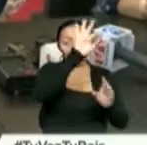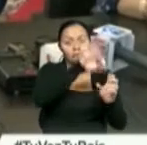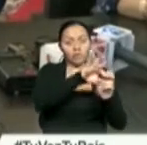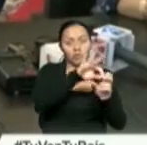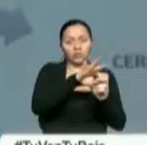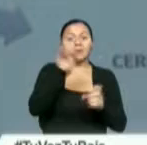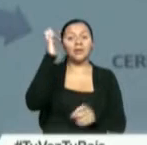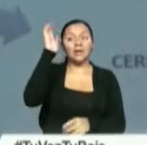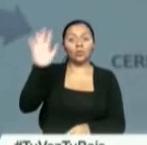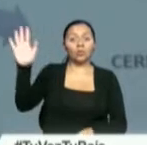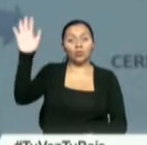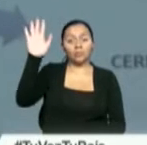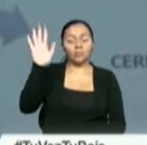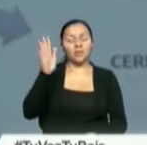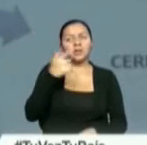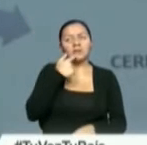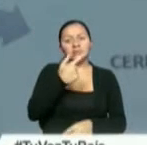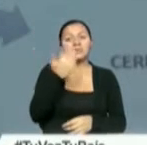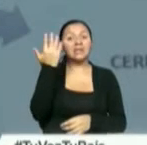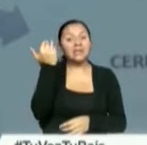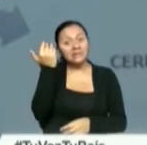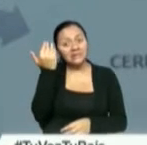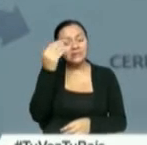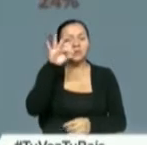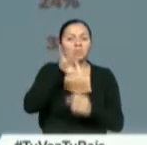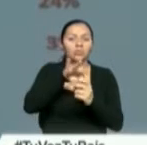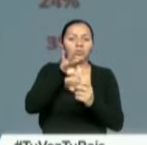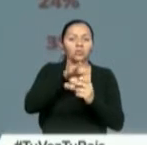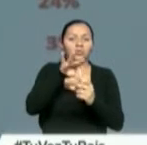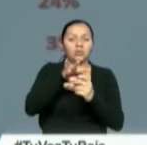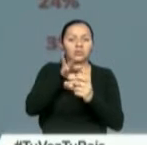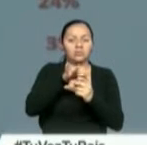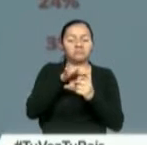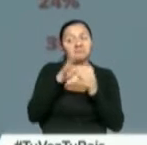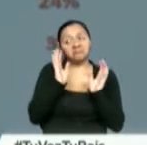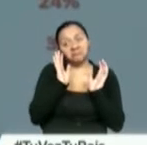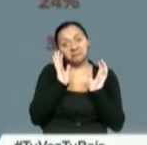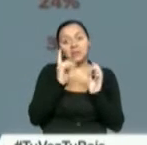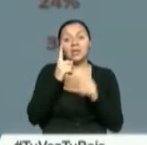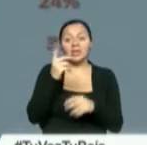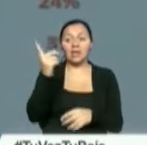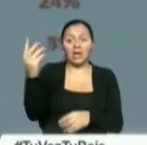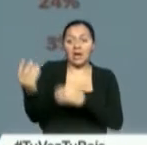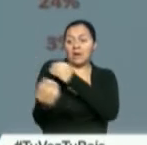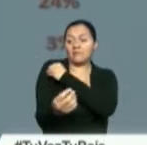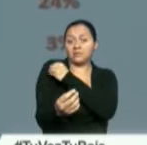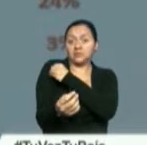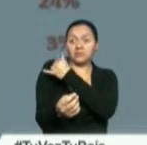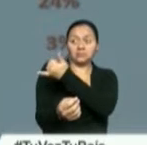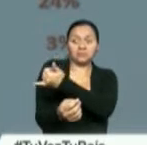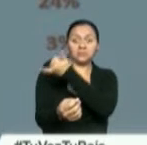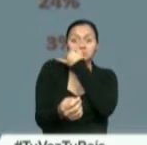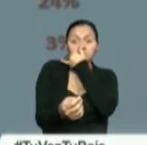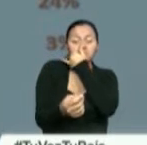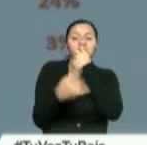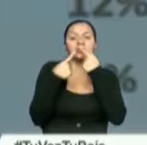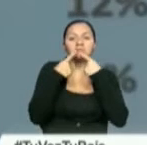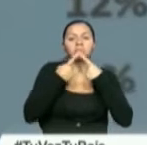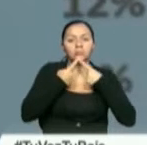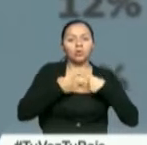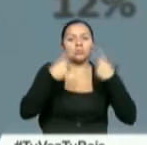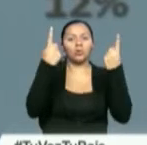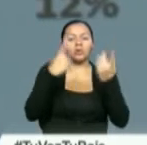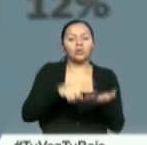y el 15 se iba a votar en estrasburgo la ratificación me acaban de que me acaban de pasar ya la convocatoria